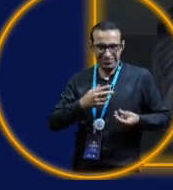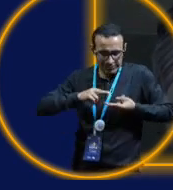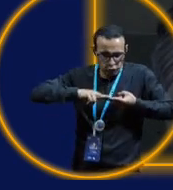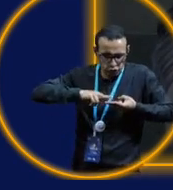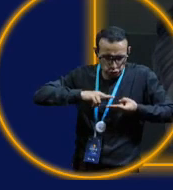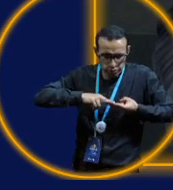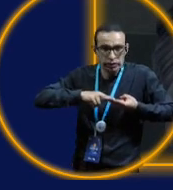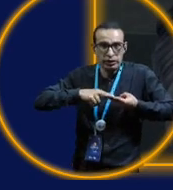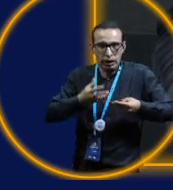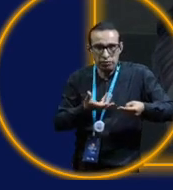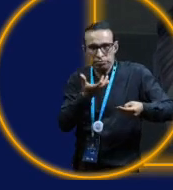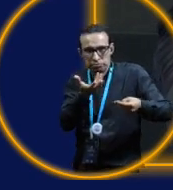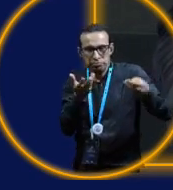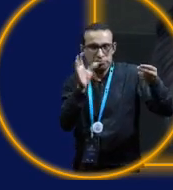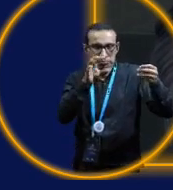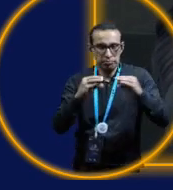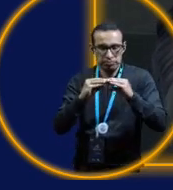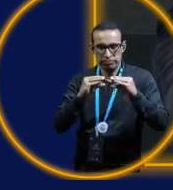eso